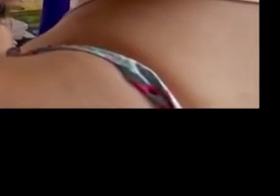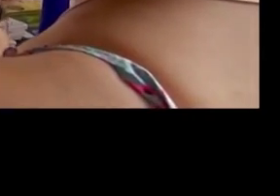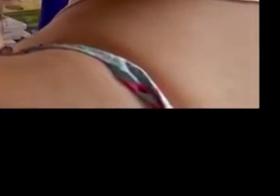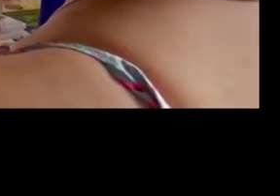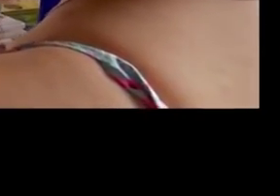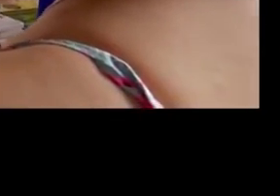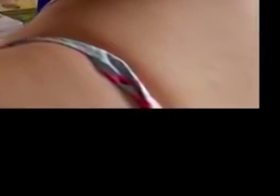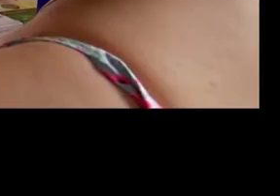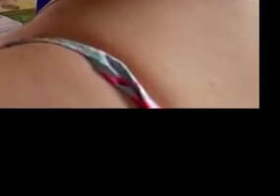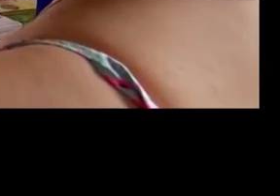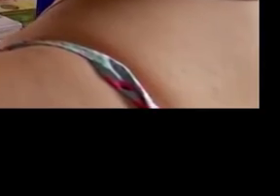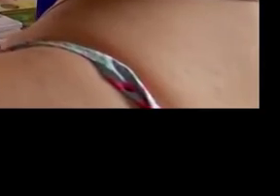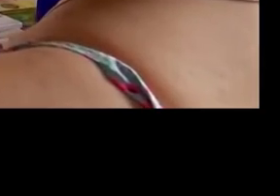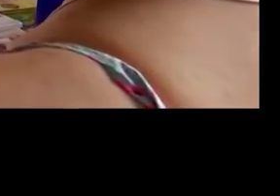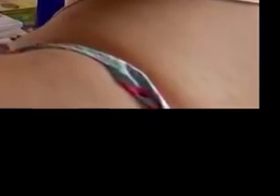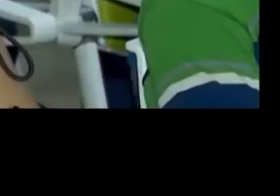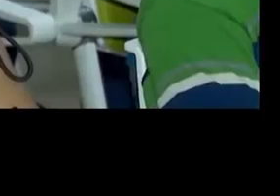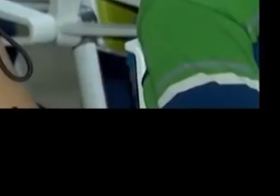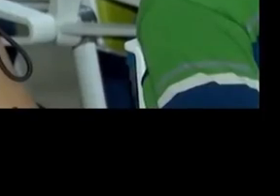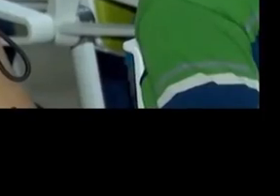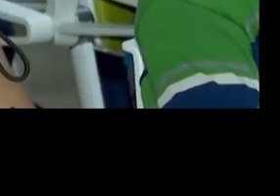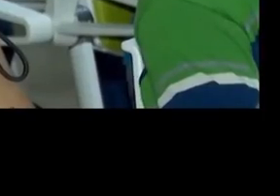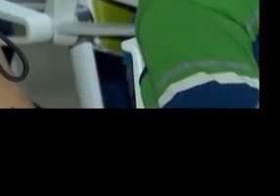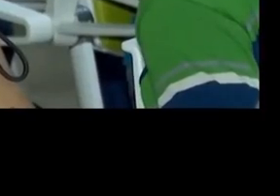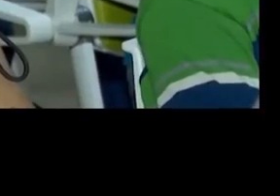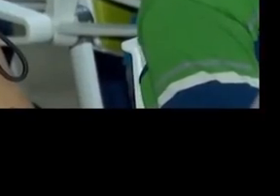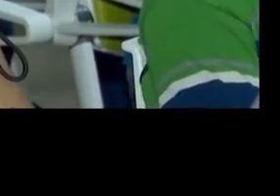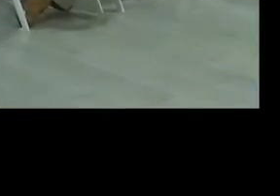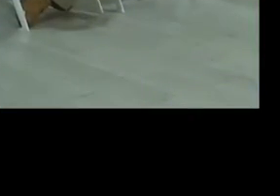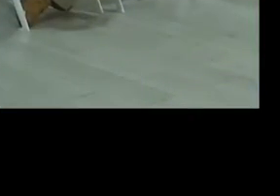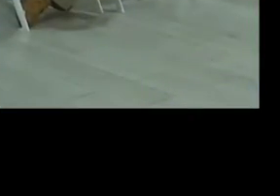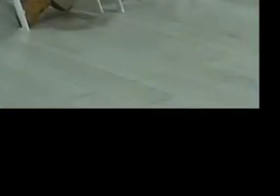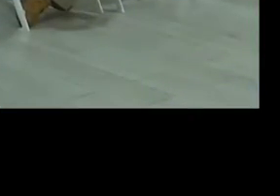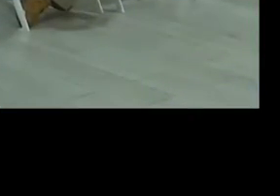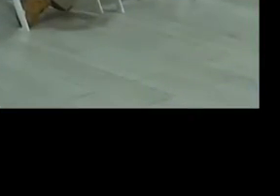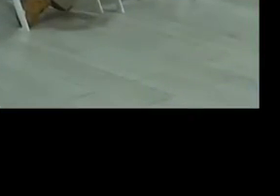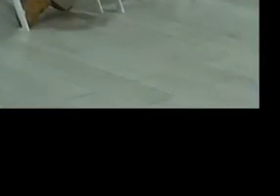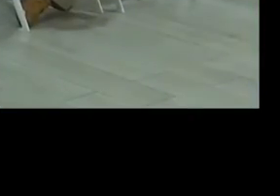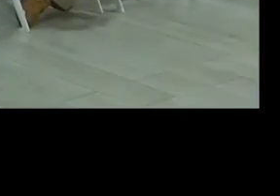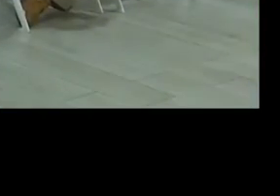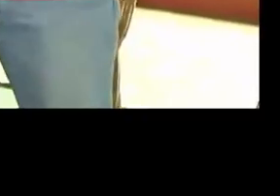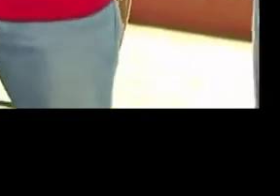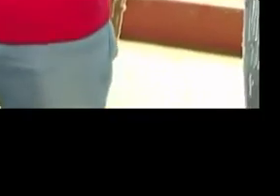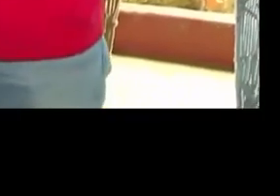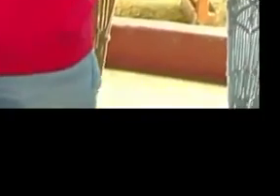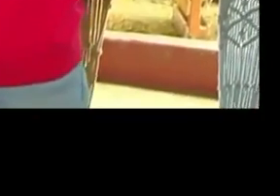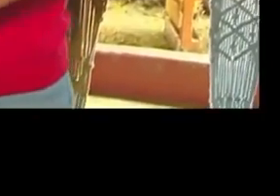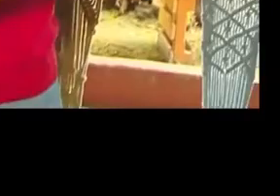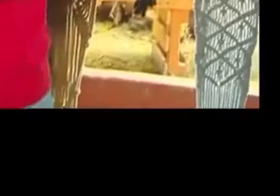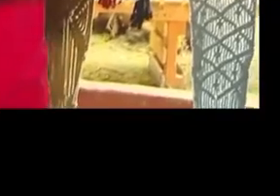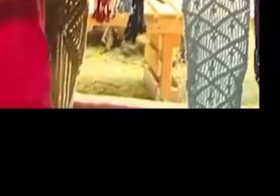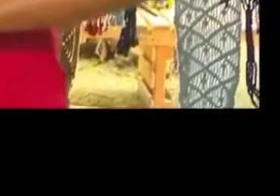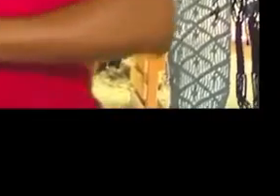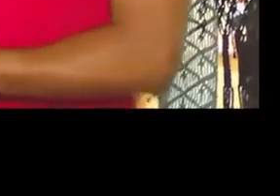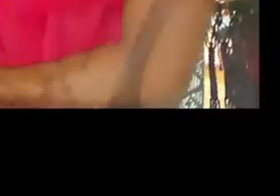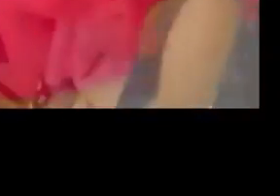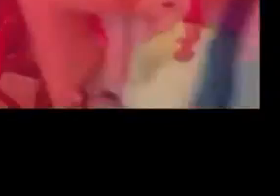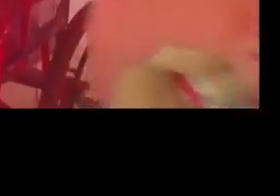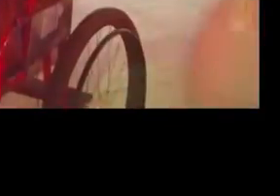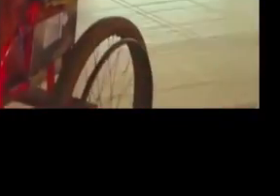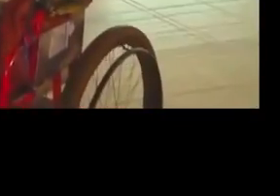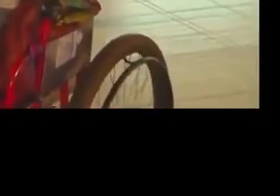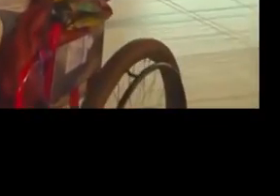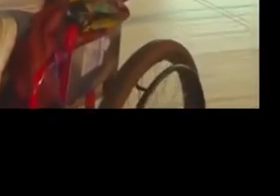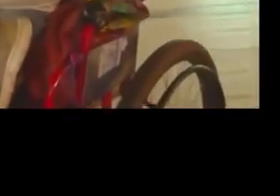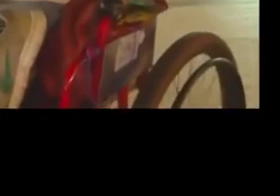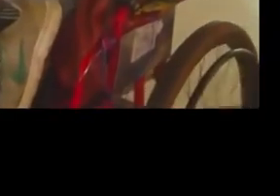discapacidad. Las personas con discapacidad deben ser tratadas con dignidad por la familia y la sociedad. El trato digno y sin barreras a las